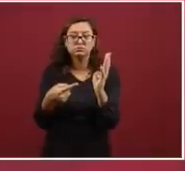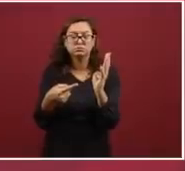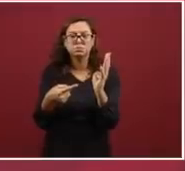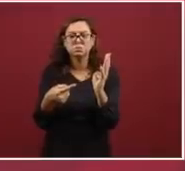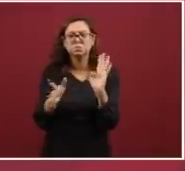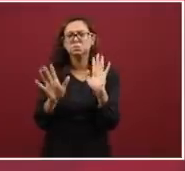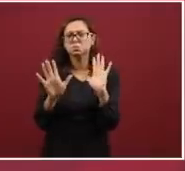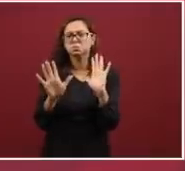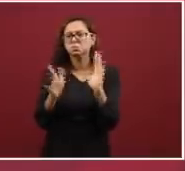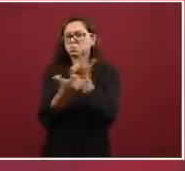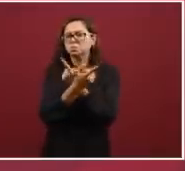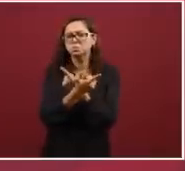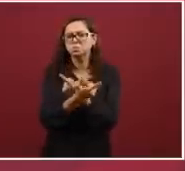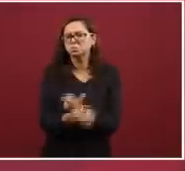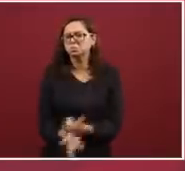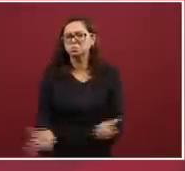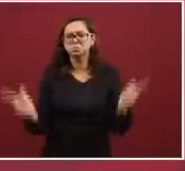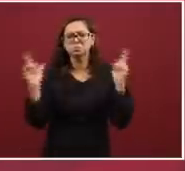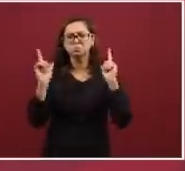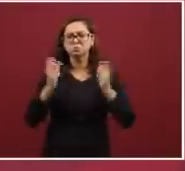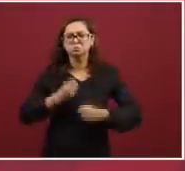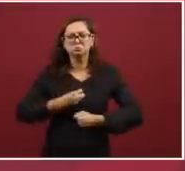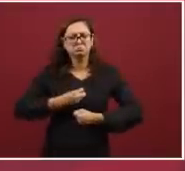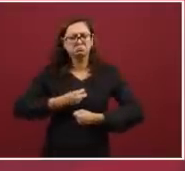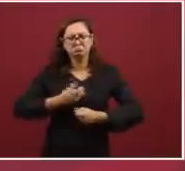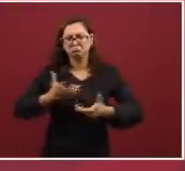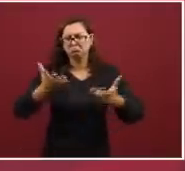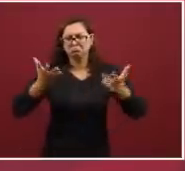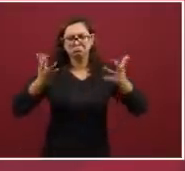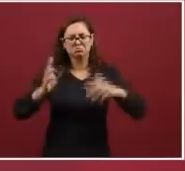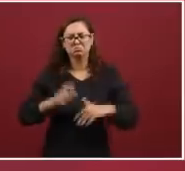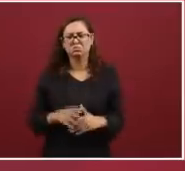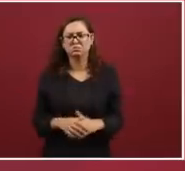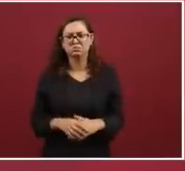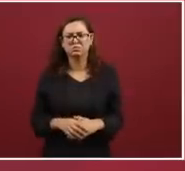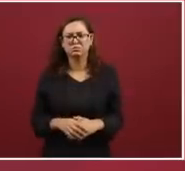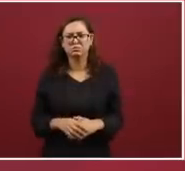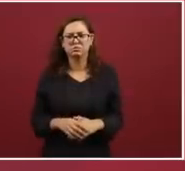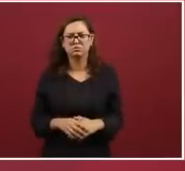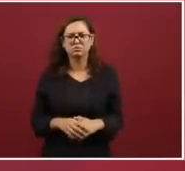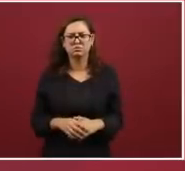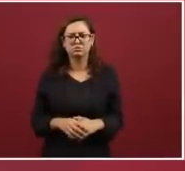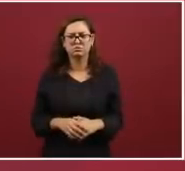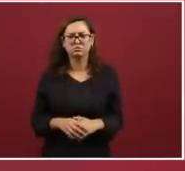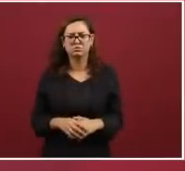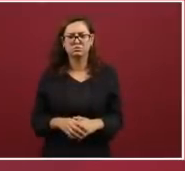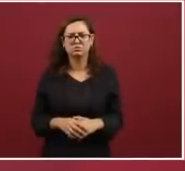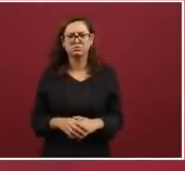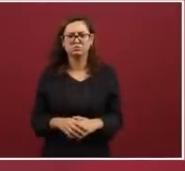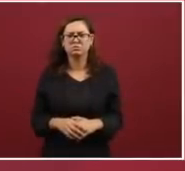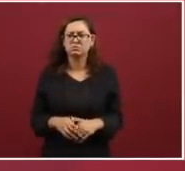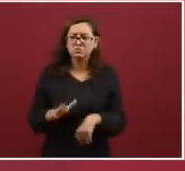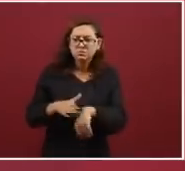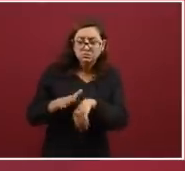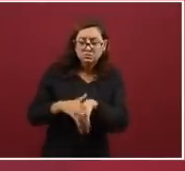censuran a quienes trabajan en el